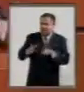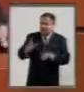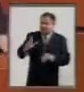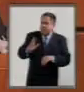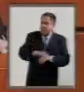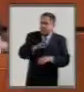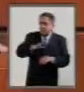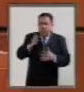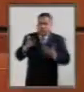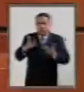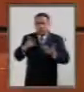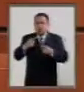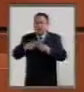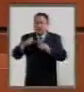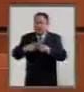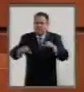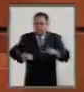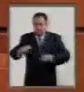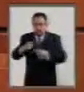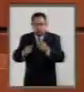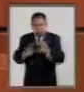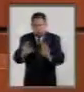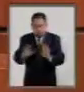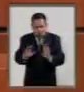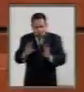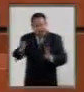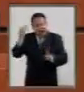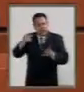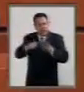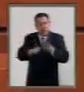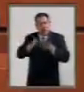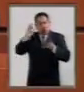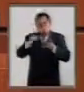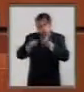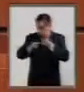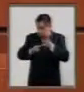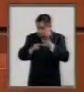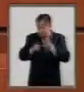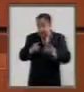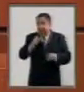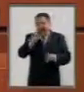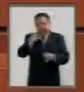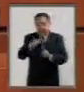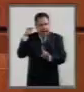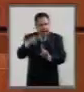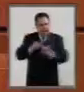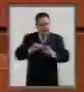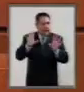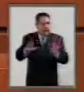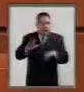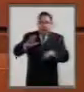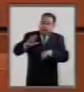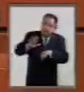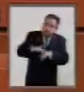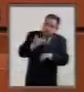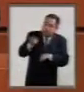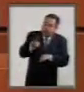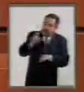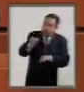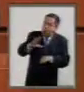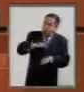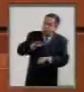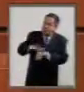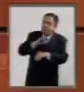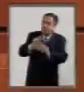han llevado a cabo otras acciones cuando la pregunta de ese resolutivo era muy concreta, por qué no se han emitido